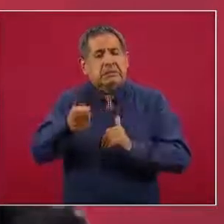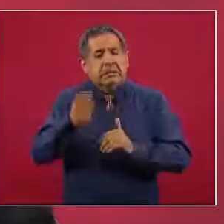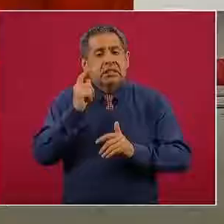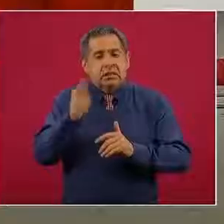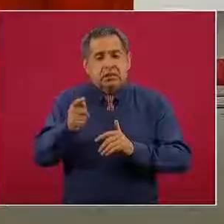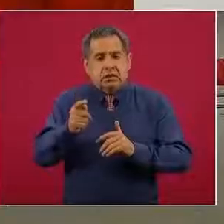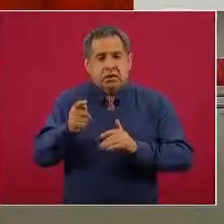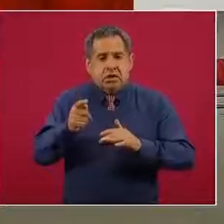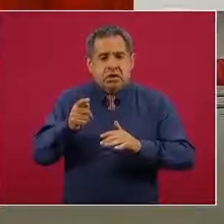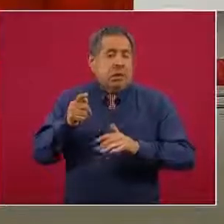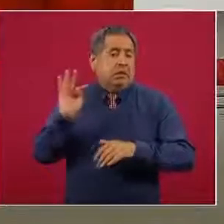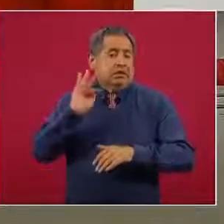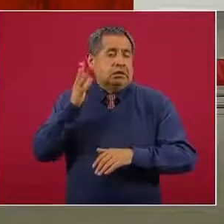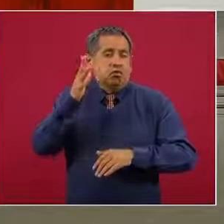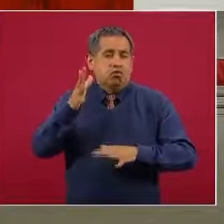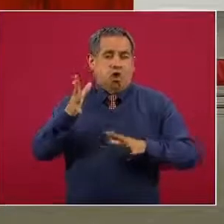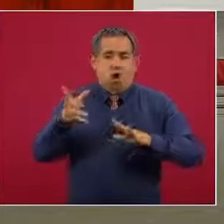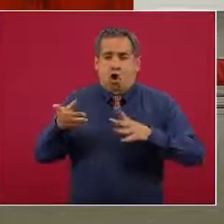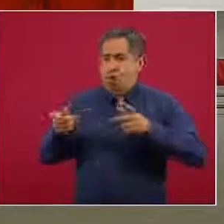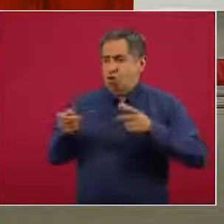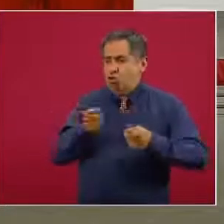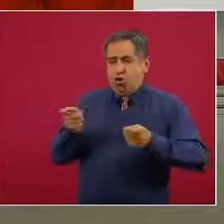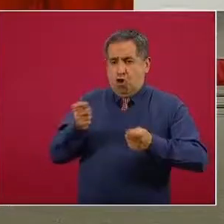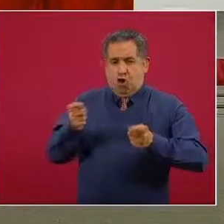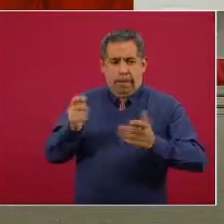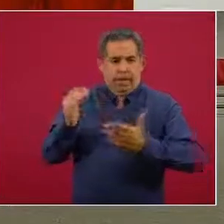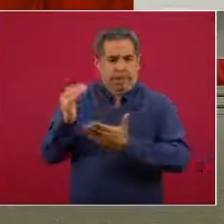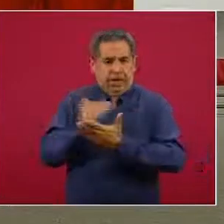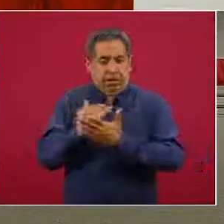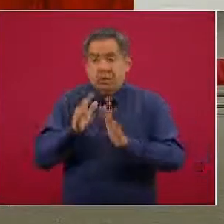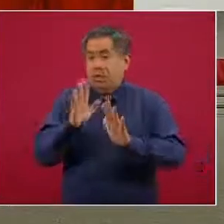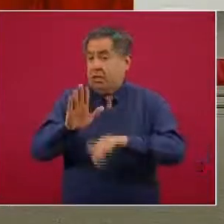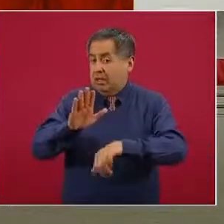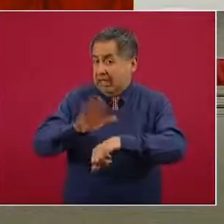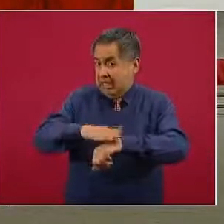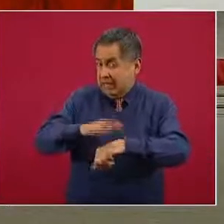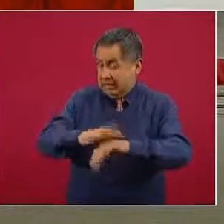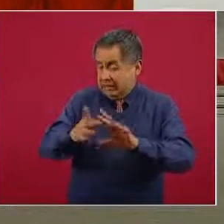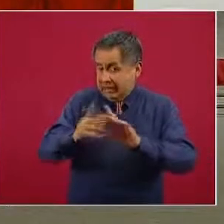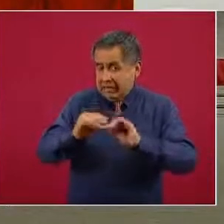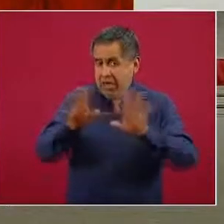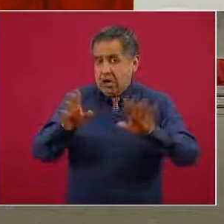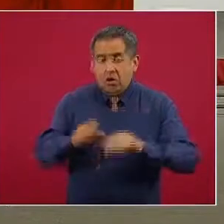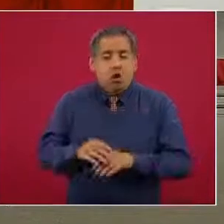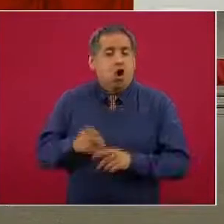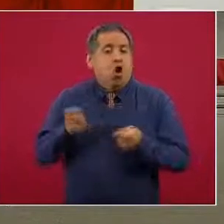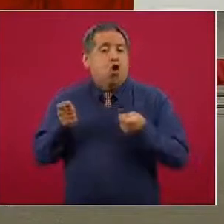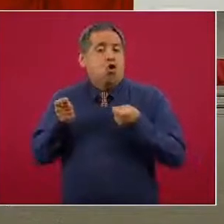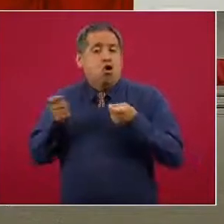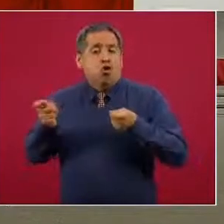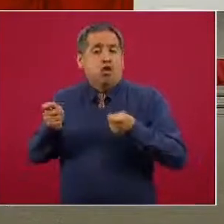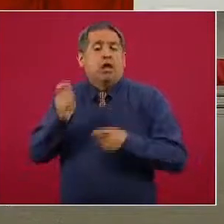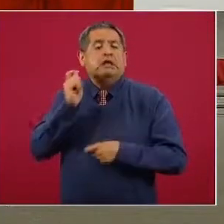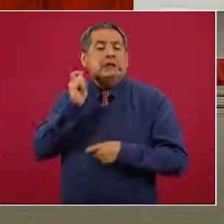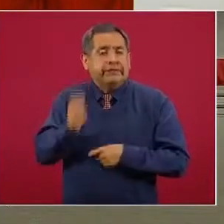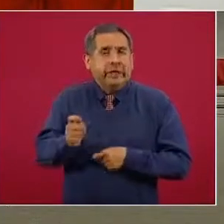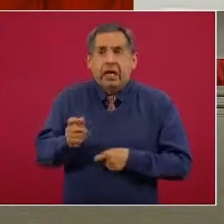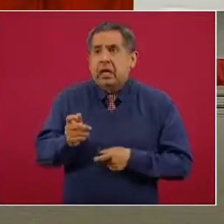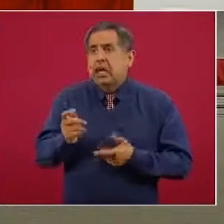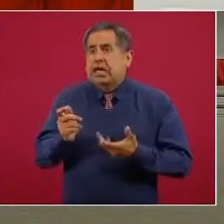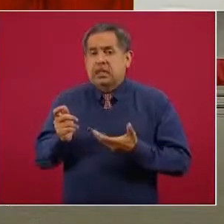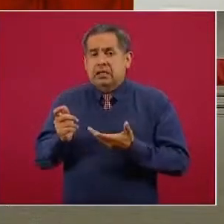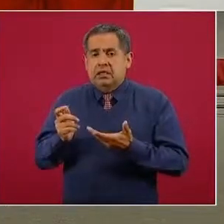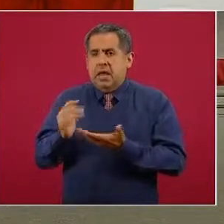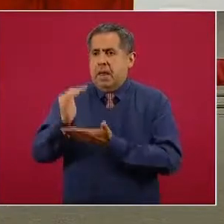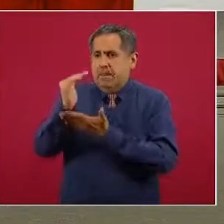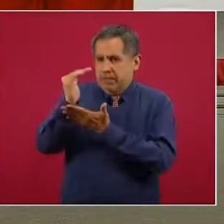etapa de control. No necesariamente, esto lo hemos dicho un par de veces, control va a significar que